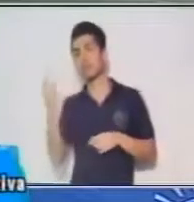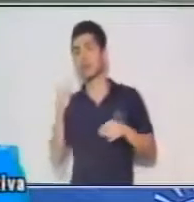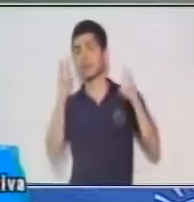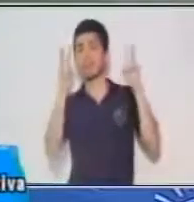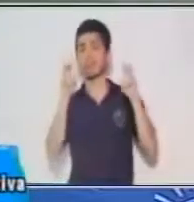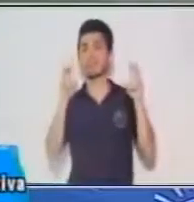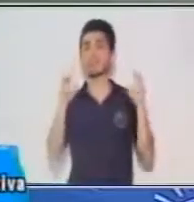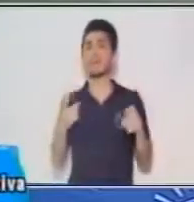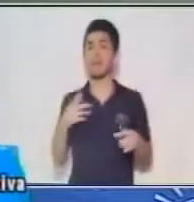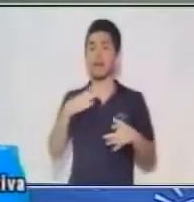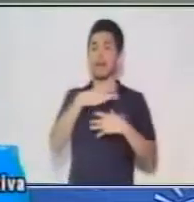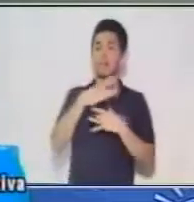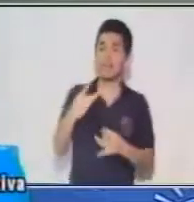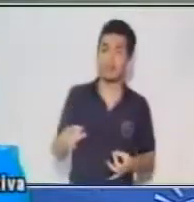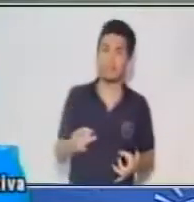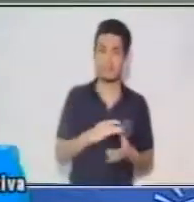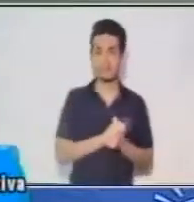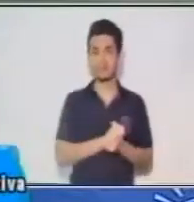de interés